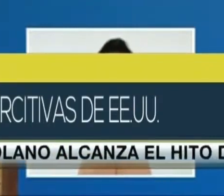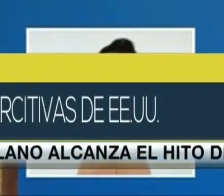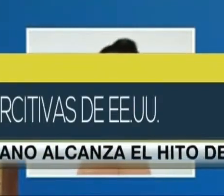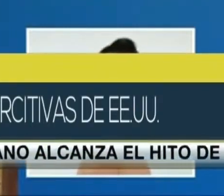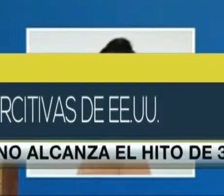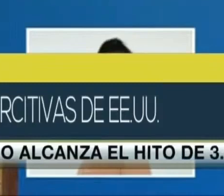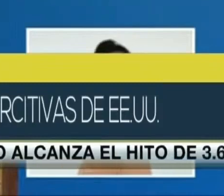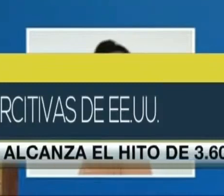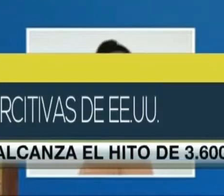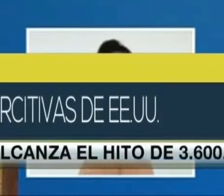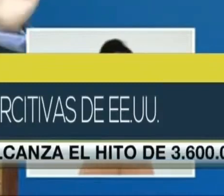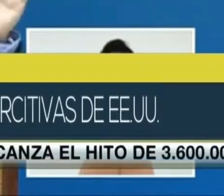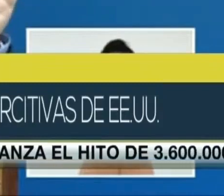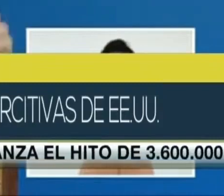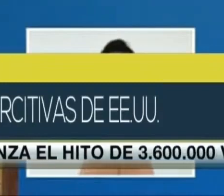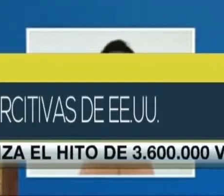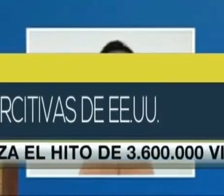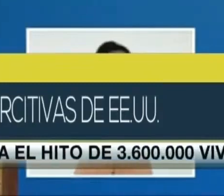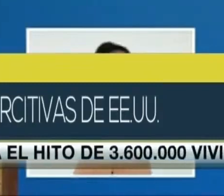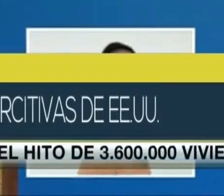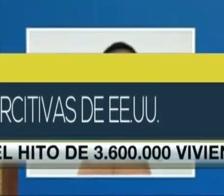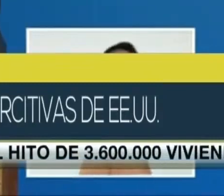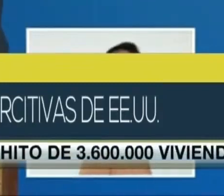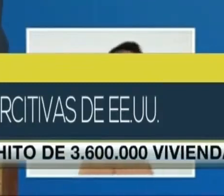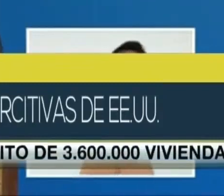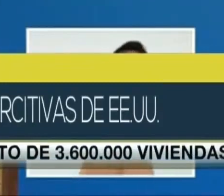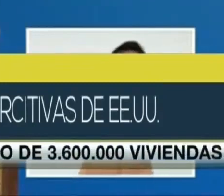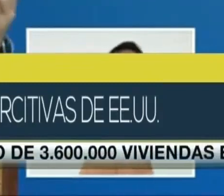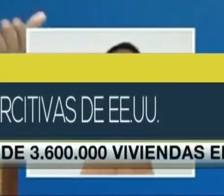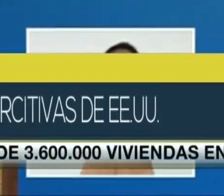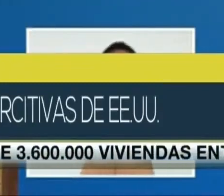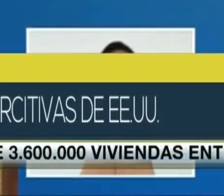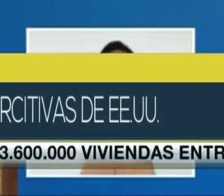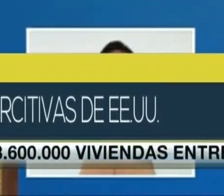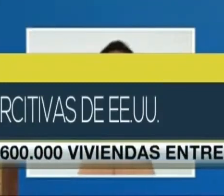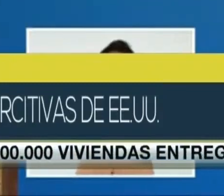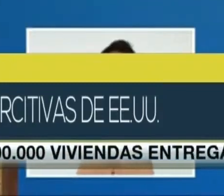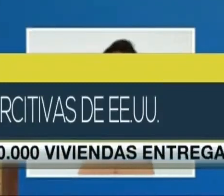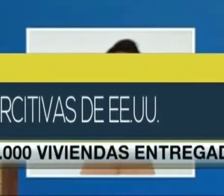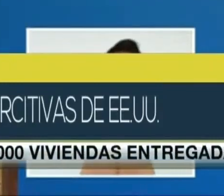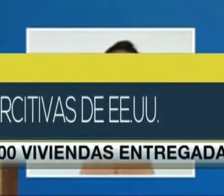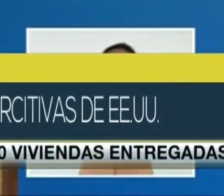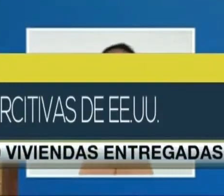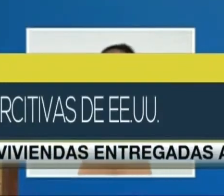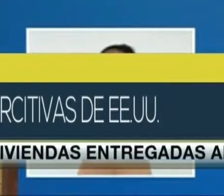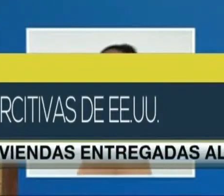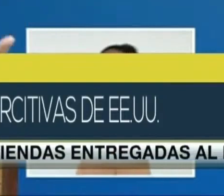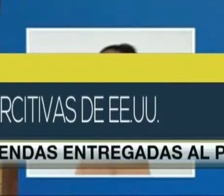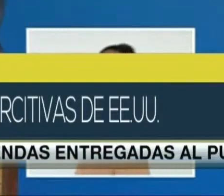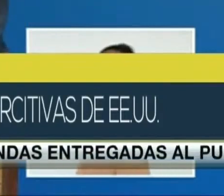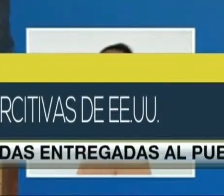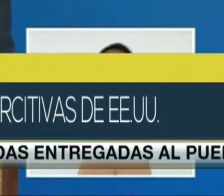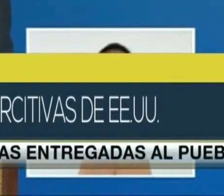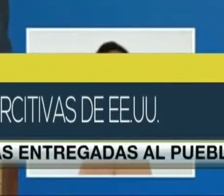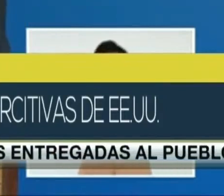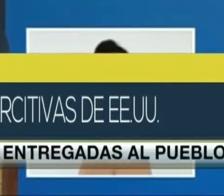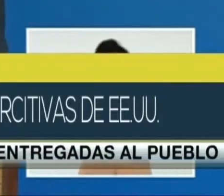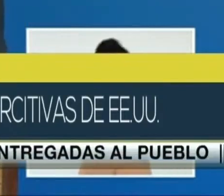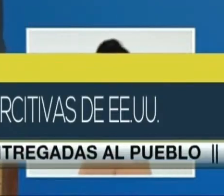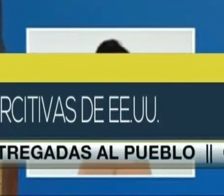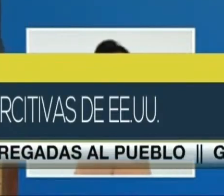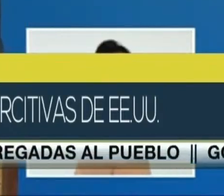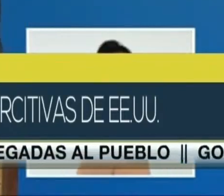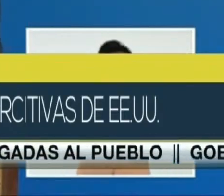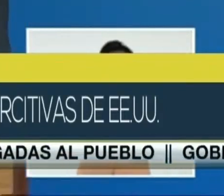ustedes. No ha dicho nada ni el presidente, ni su secretario de Estado, ni sus consejeros